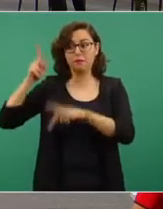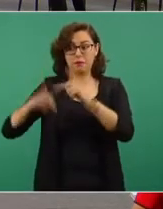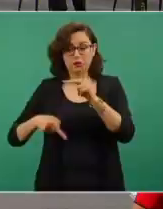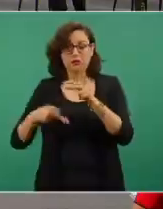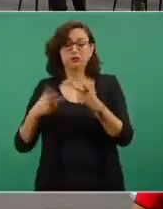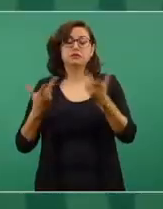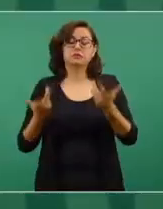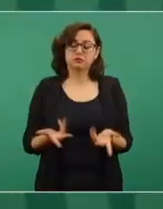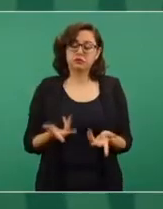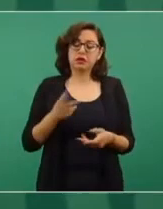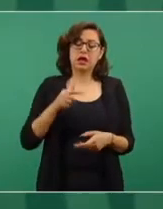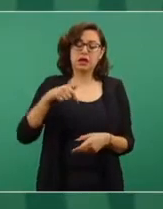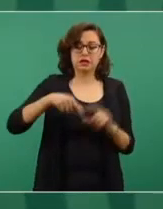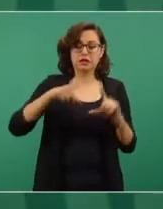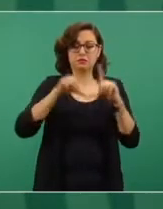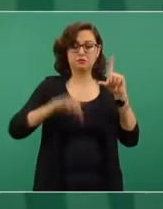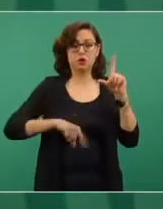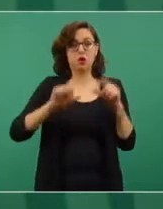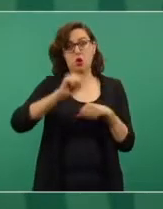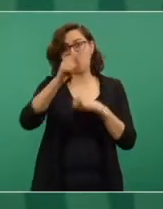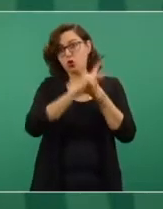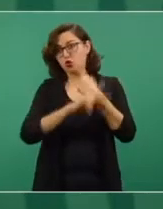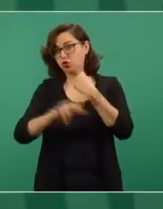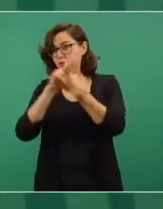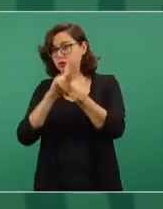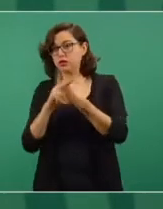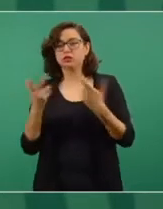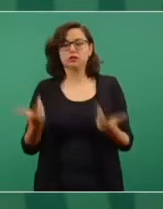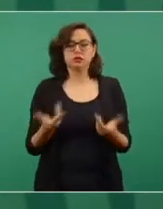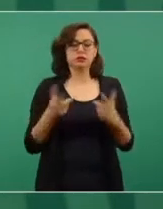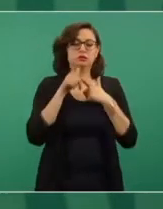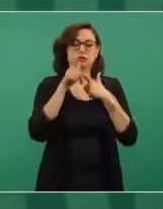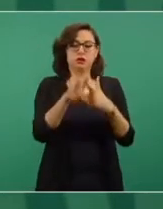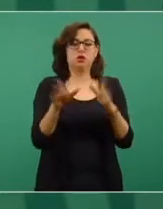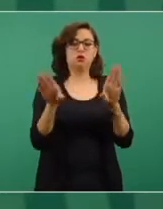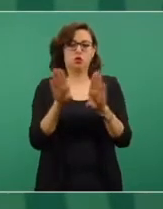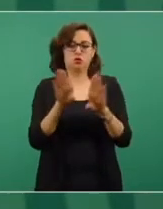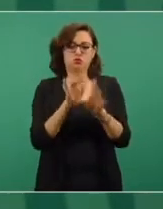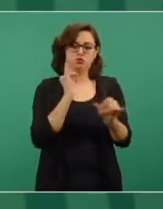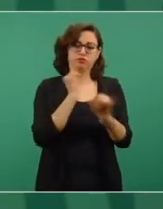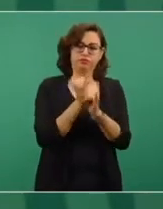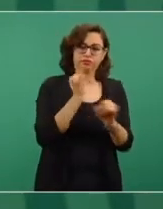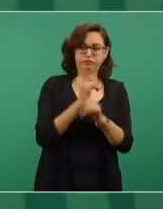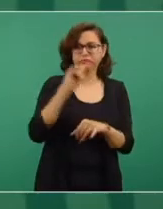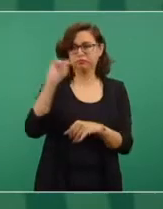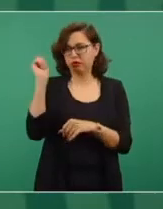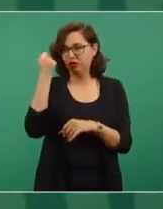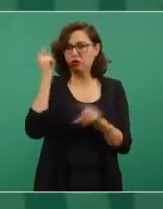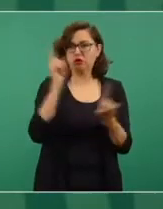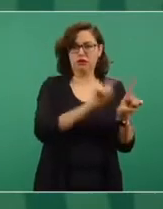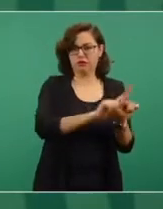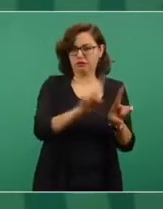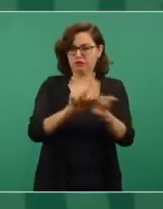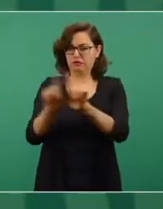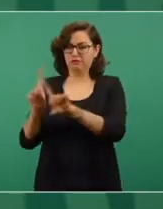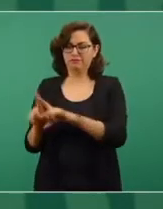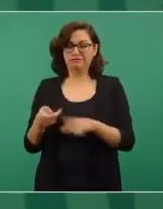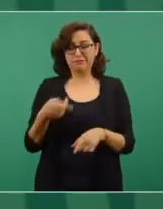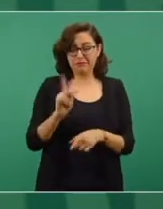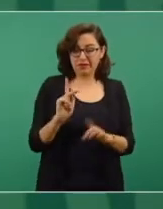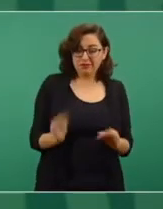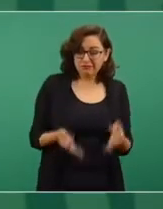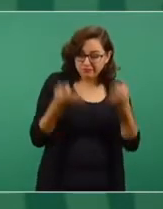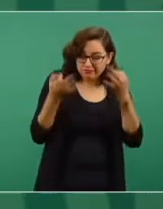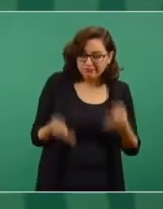en México y en otros países del mundo con las modalidades que la tecnología permite, pero que no son las ideales si consideráramos